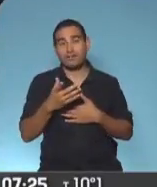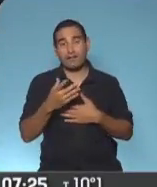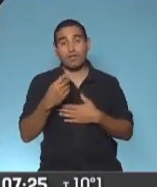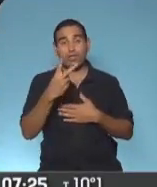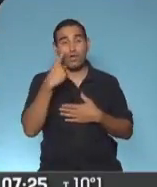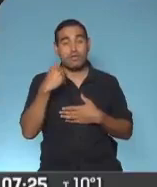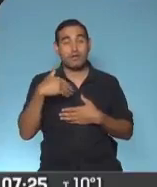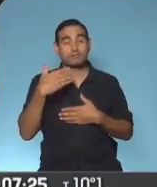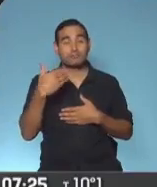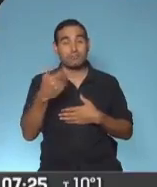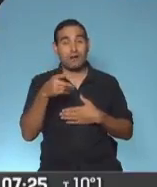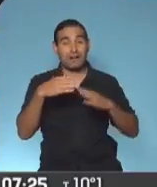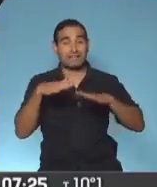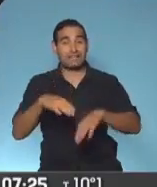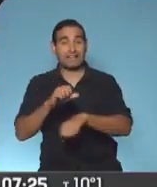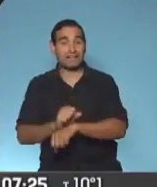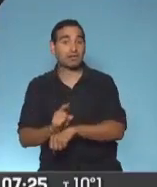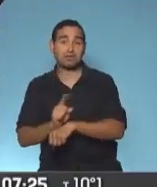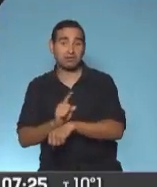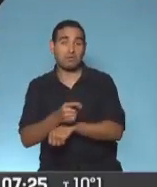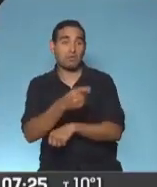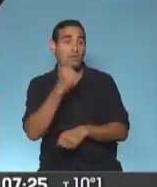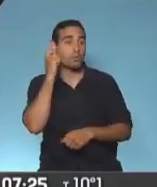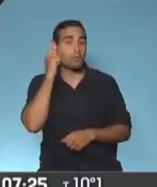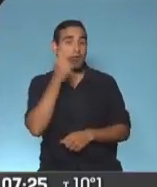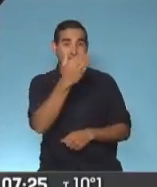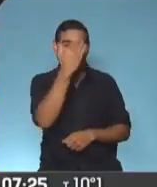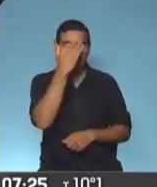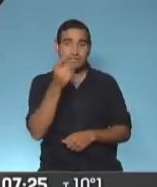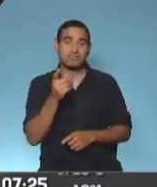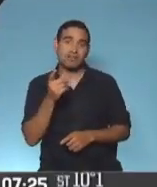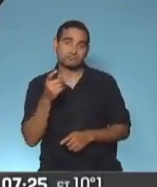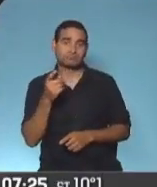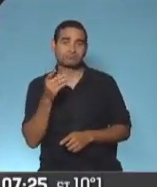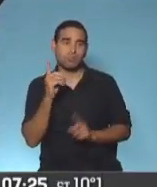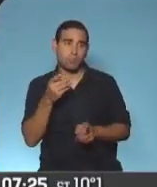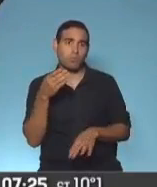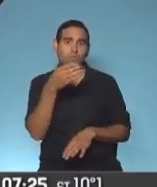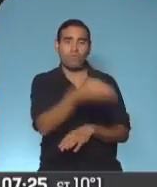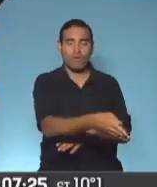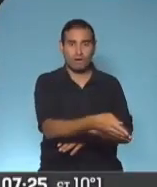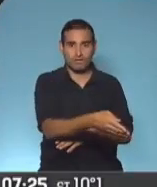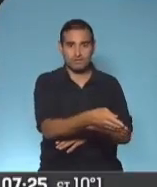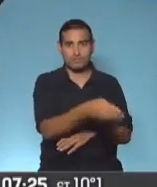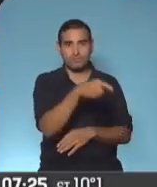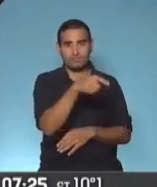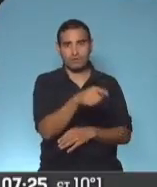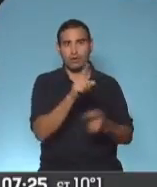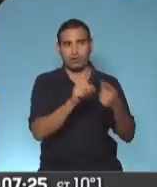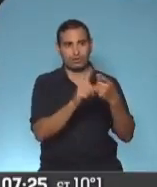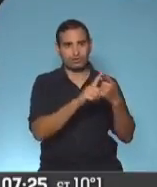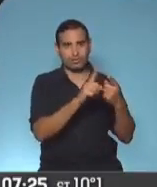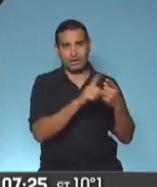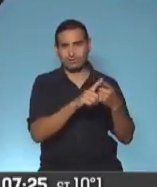2 días, en lugar de estar en cuarentena, había un cumpleaños de 15, tomó la decisión de no perdérselo, fue, estuvo en contacto con